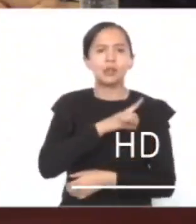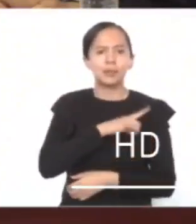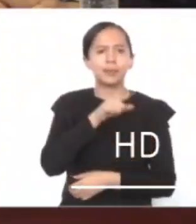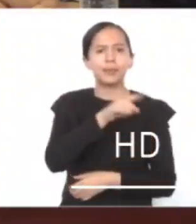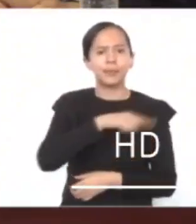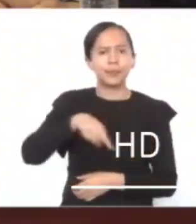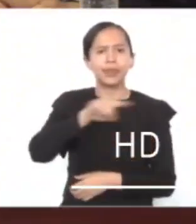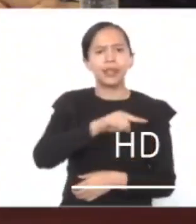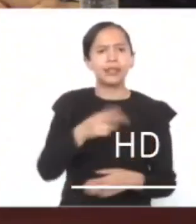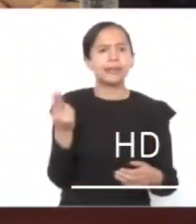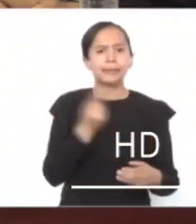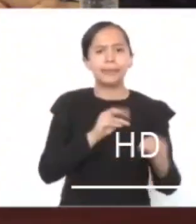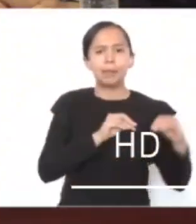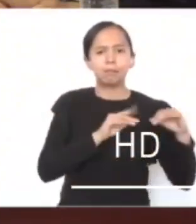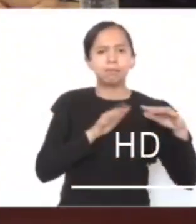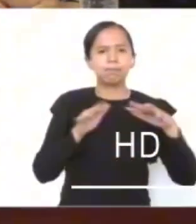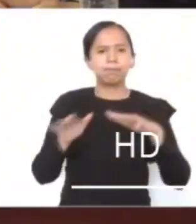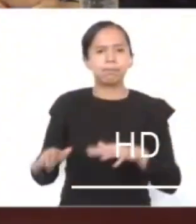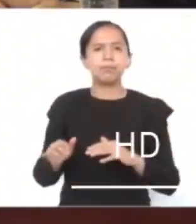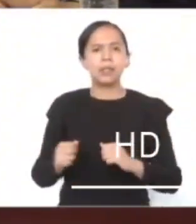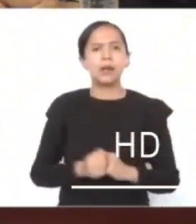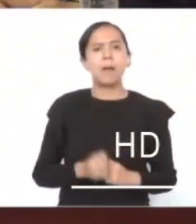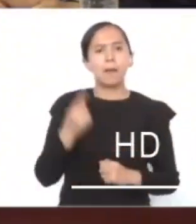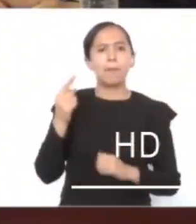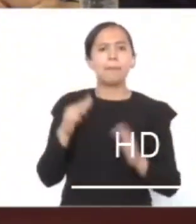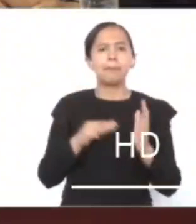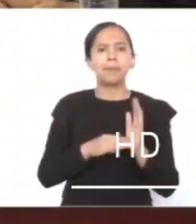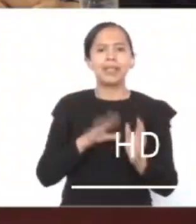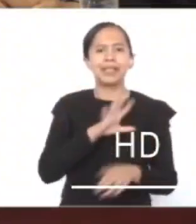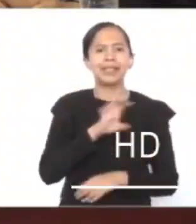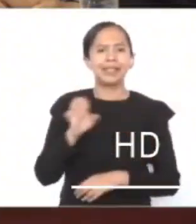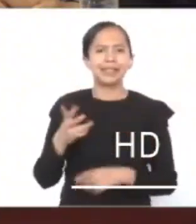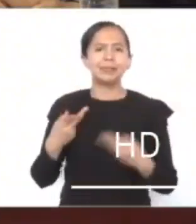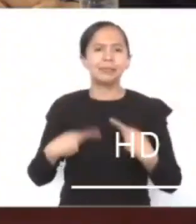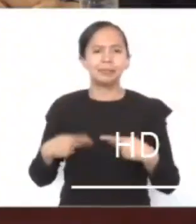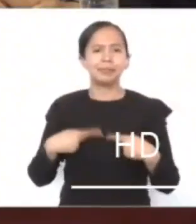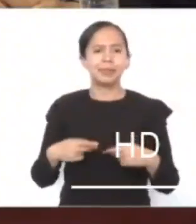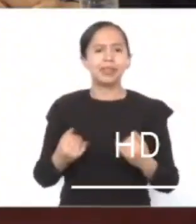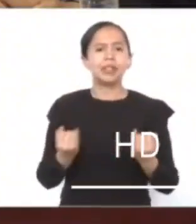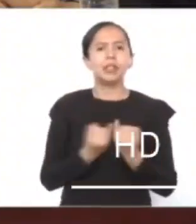personas fueron evacuadas de los 233 centros de salud y